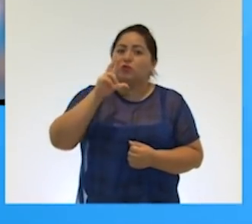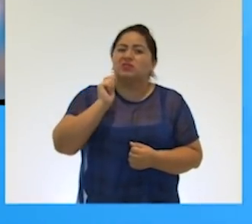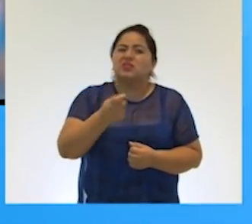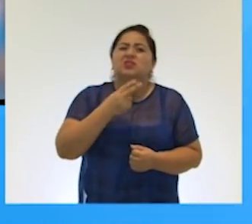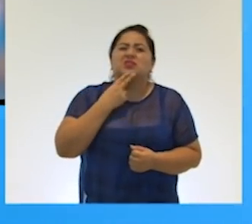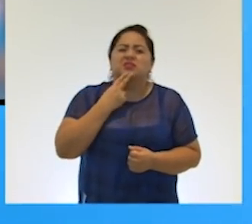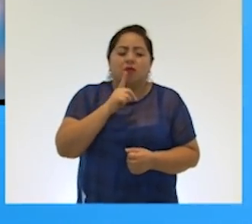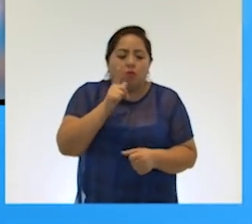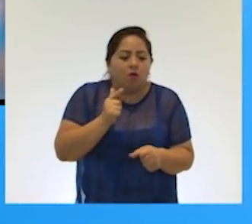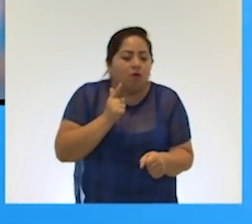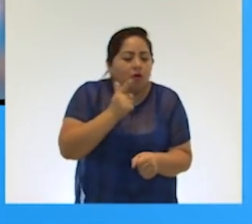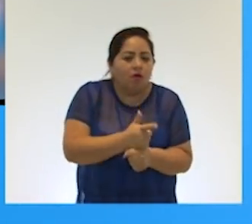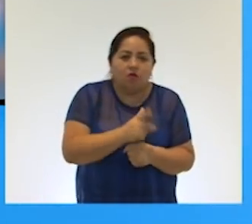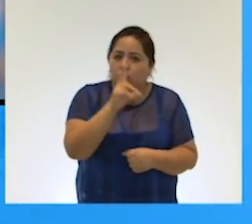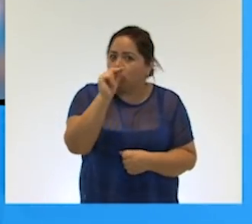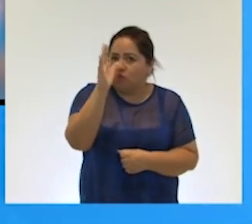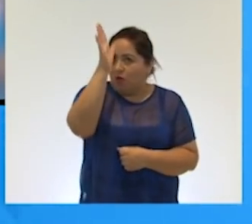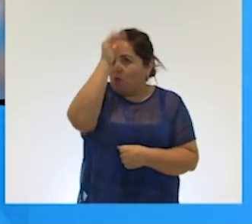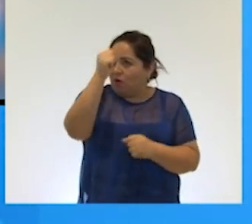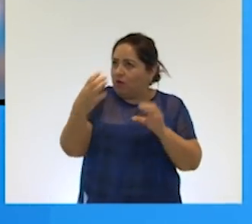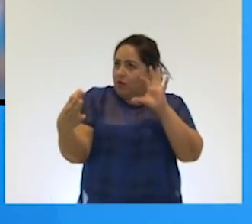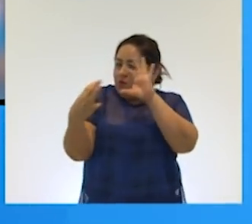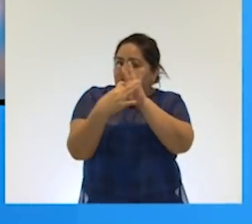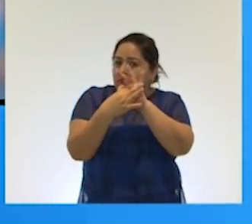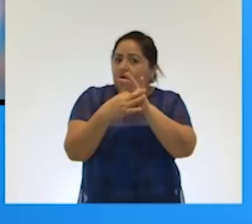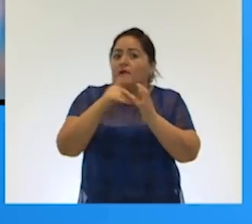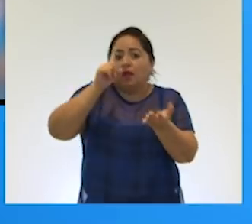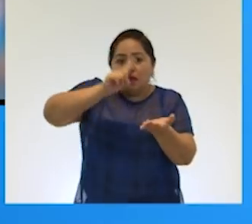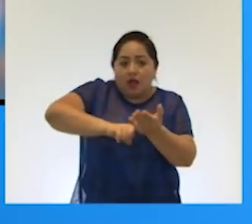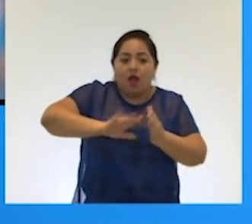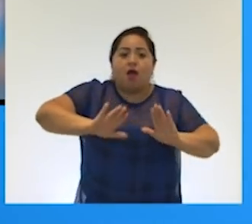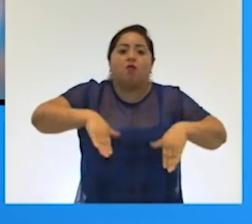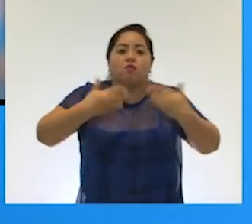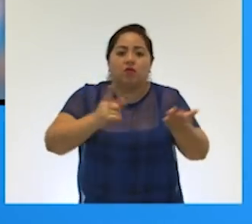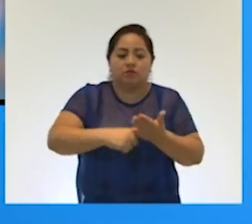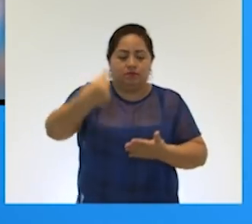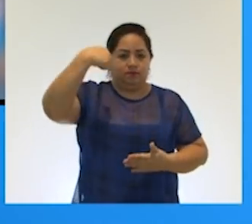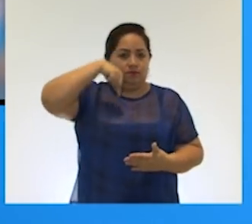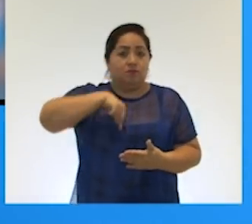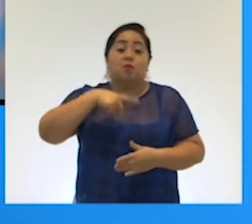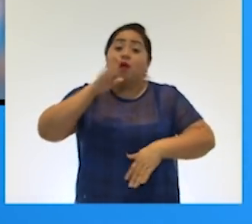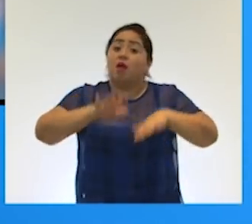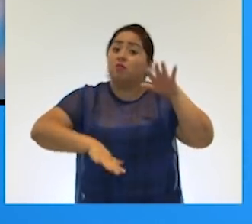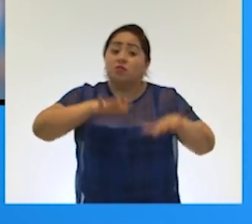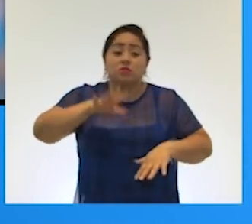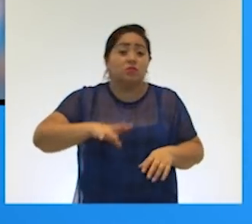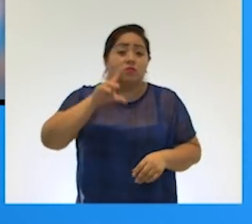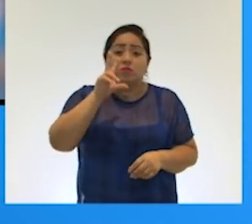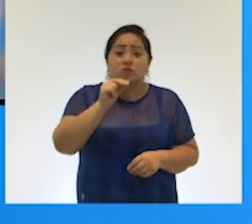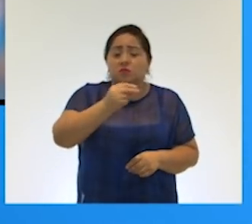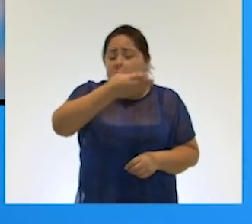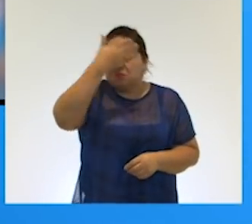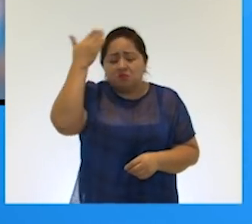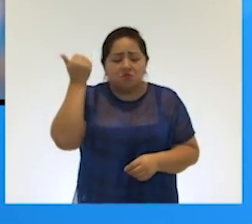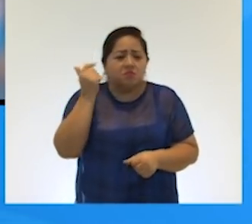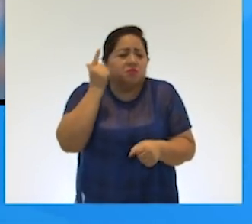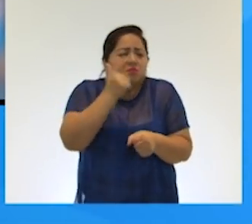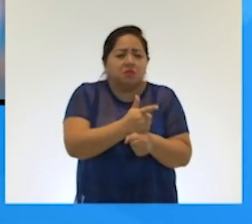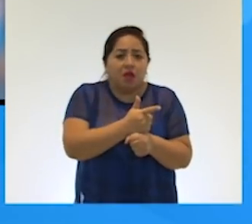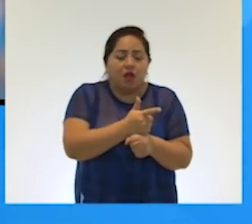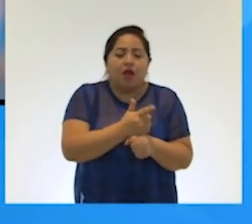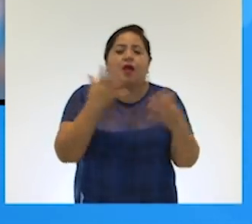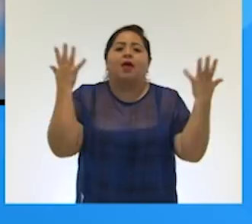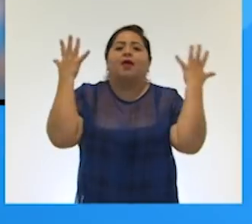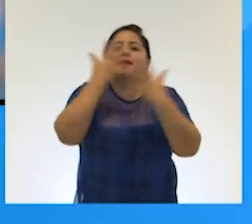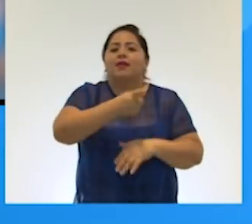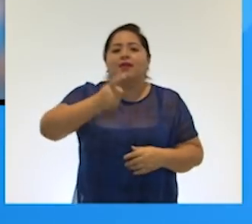darnos cuenta de que no estamos de acuerdo con algo, ya sea dentro o fuera de nosotros. A veces no sabemos que algo nos enoja hasta que nos damos